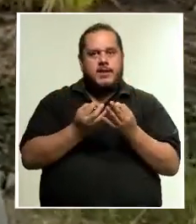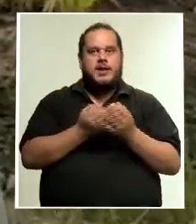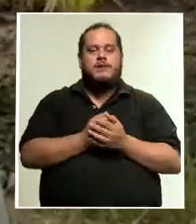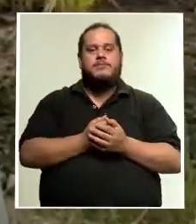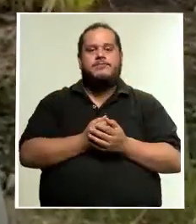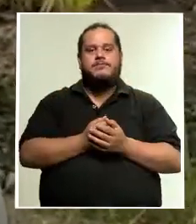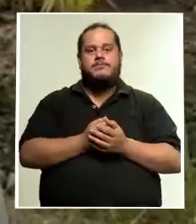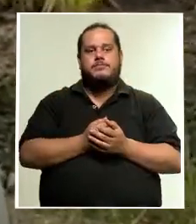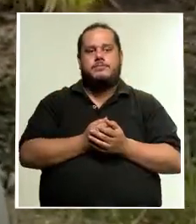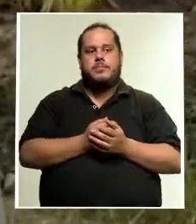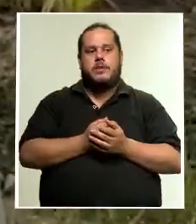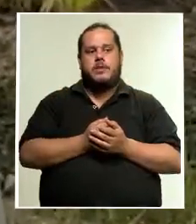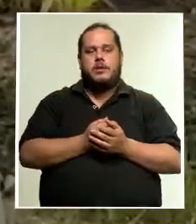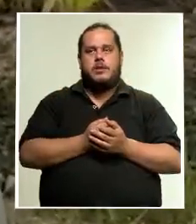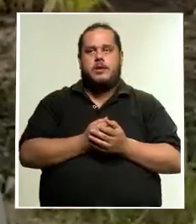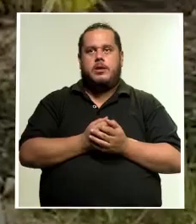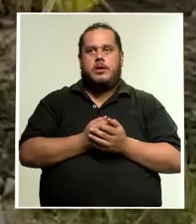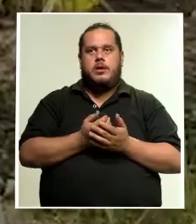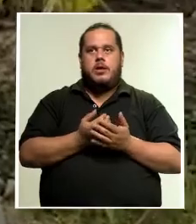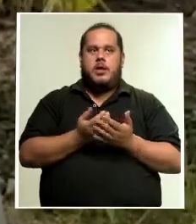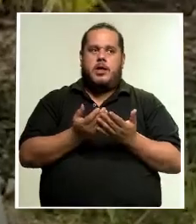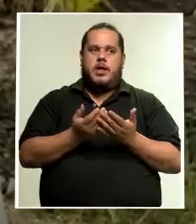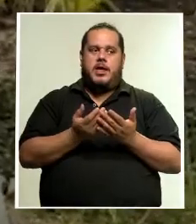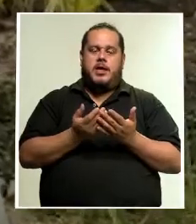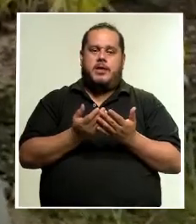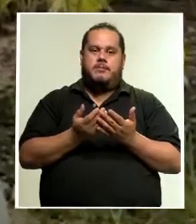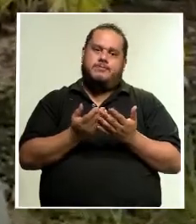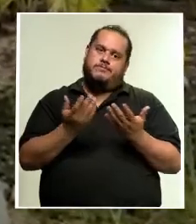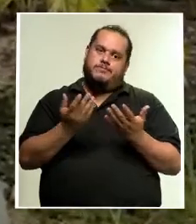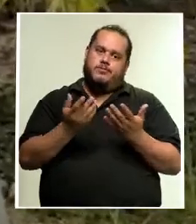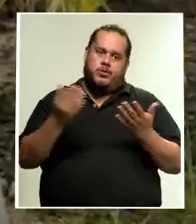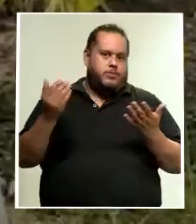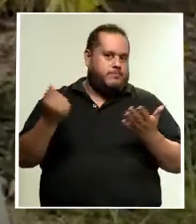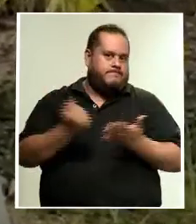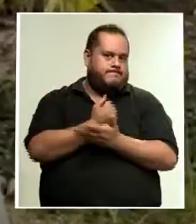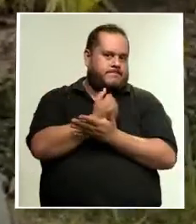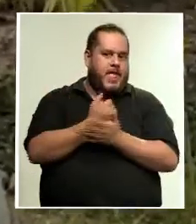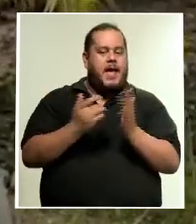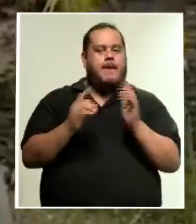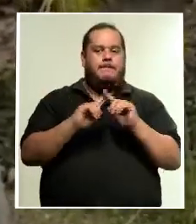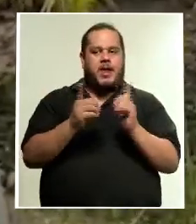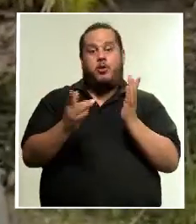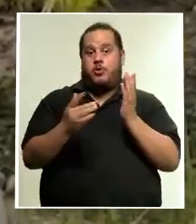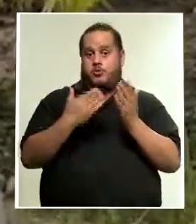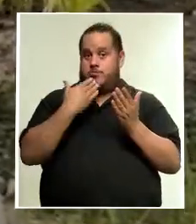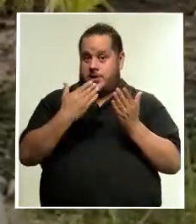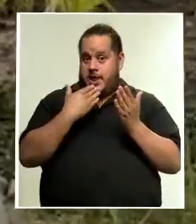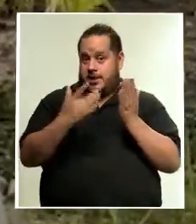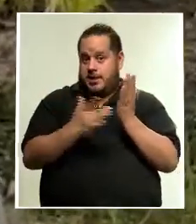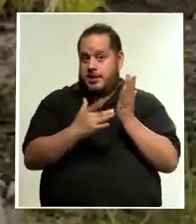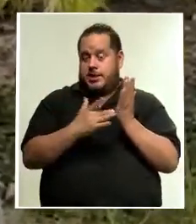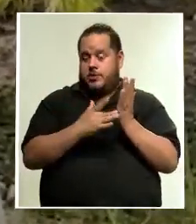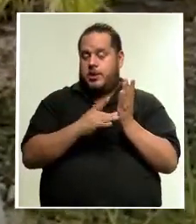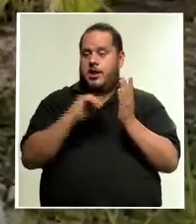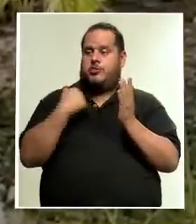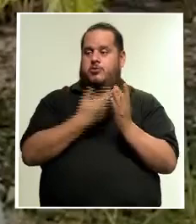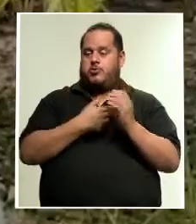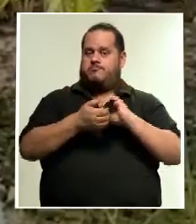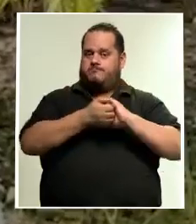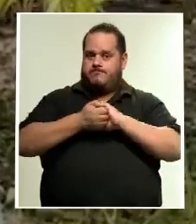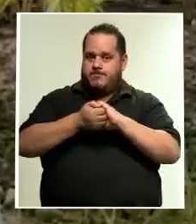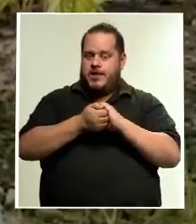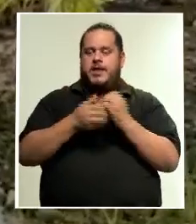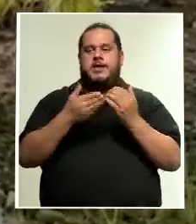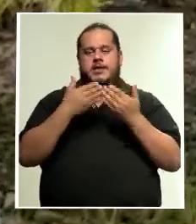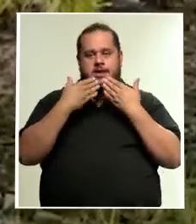afloran. Por fortuna, la tecnología nos mantiene unidos y a través del